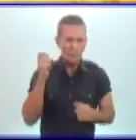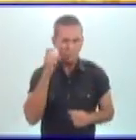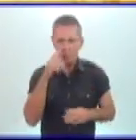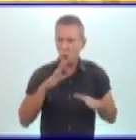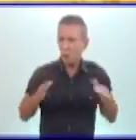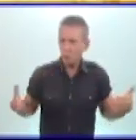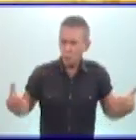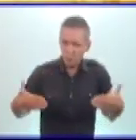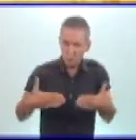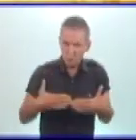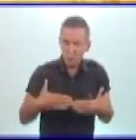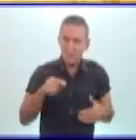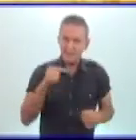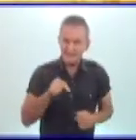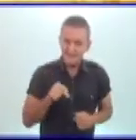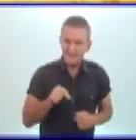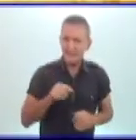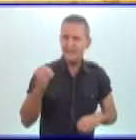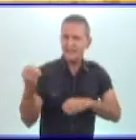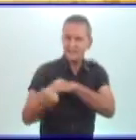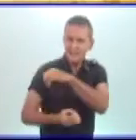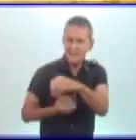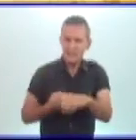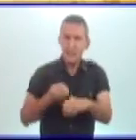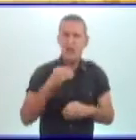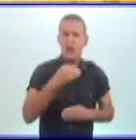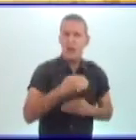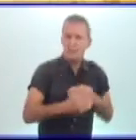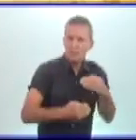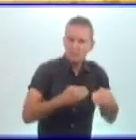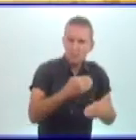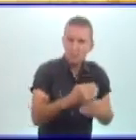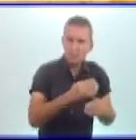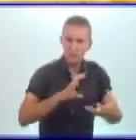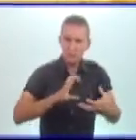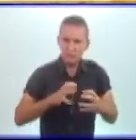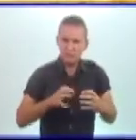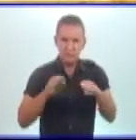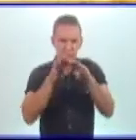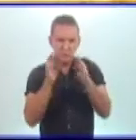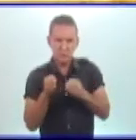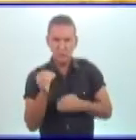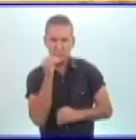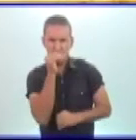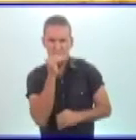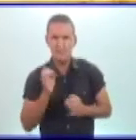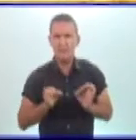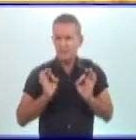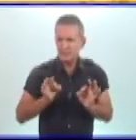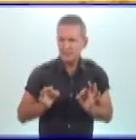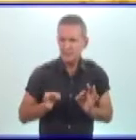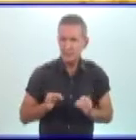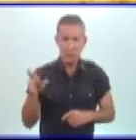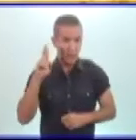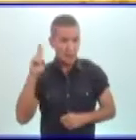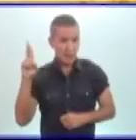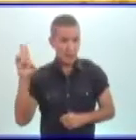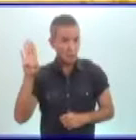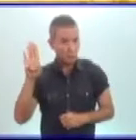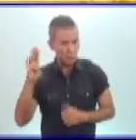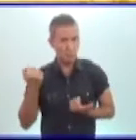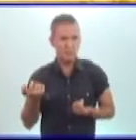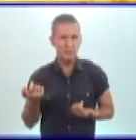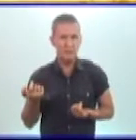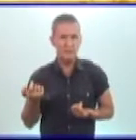esta transición, de este proceso de conformación del mundo moderno? Precisamente las revoluciones burguesas,